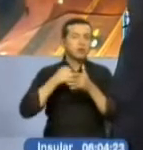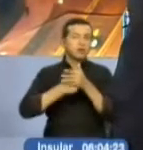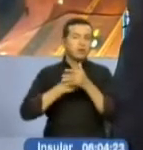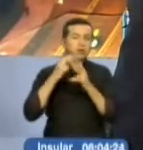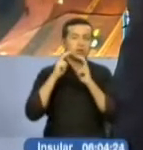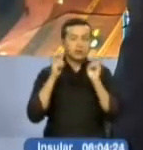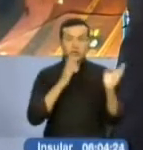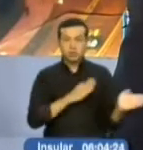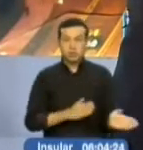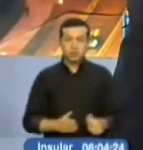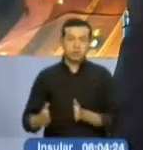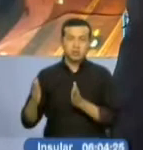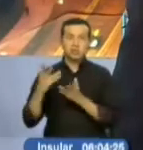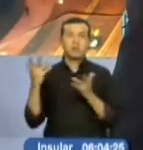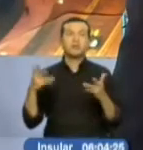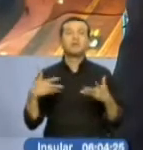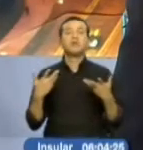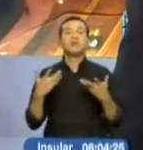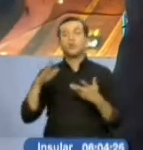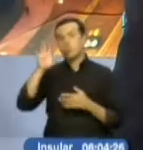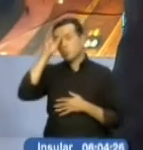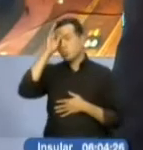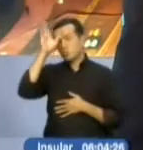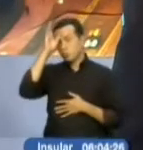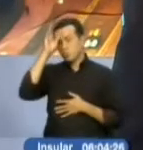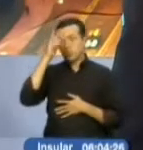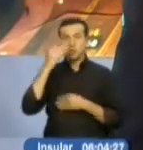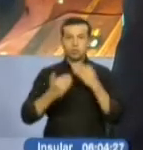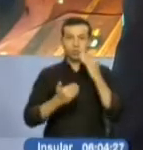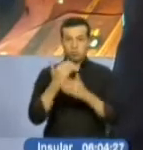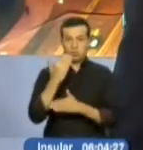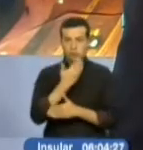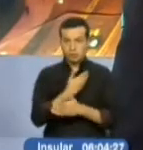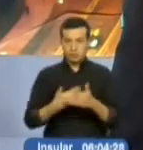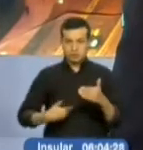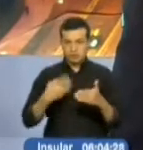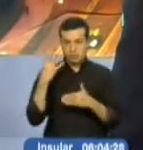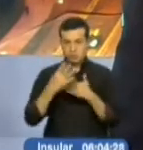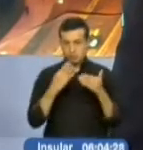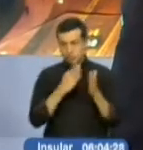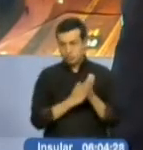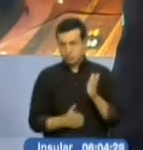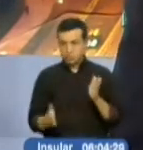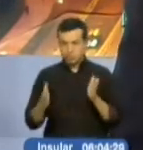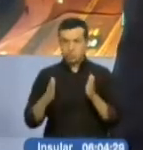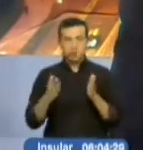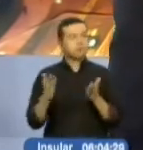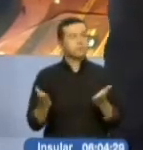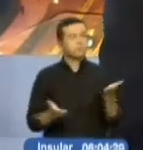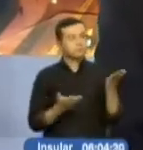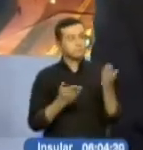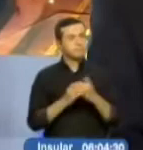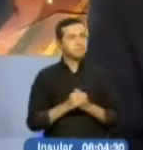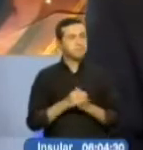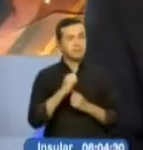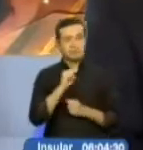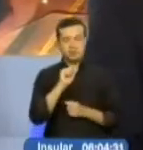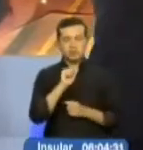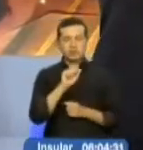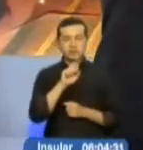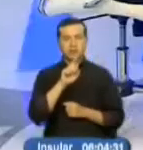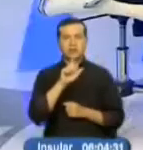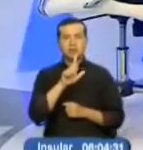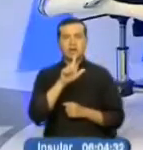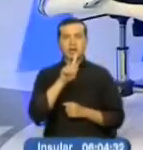políticas de cultura para el nuevo gobierno damos inicio entonces a pensamiento crítico salvador romero